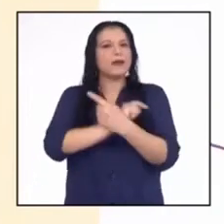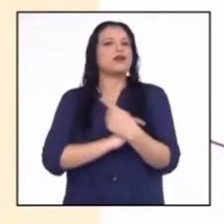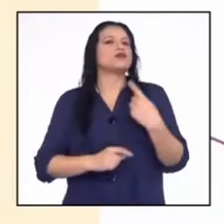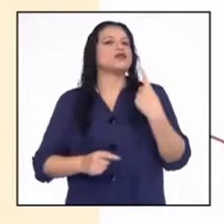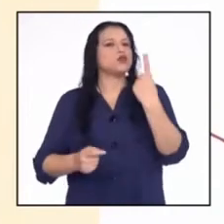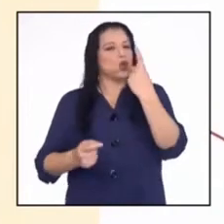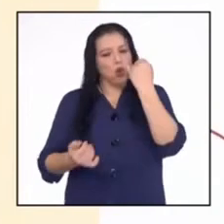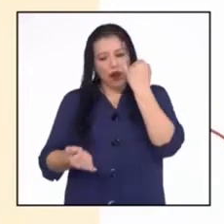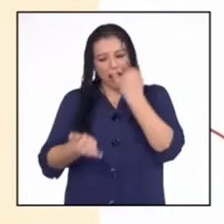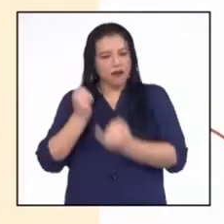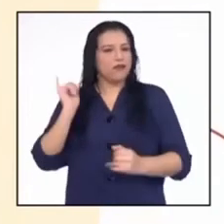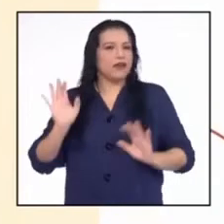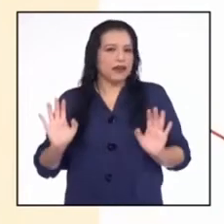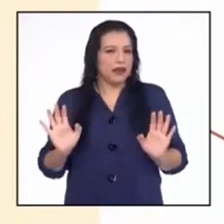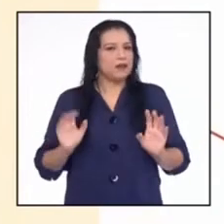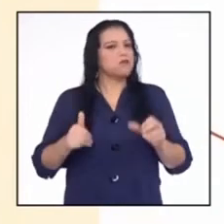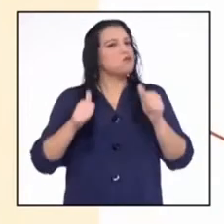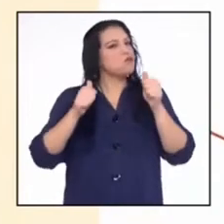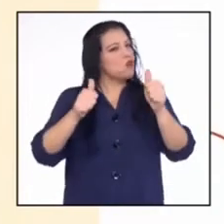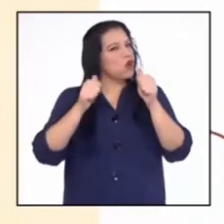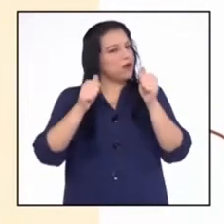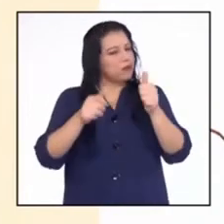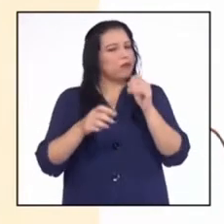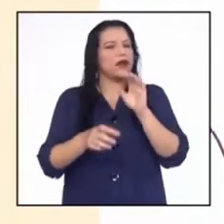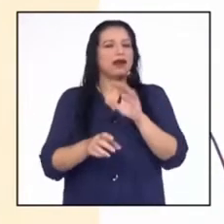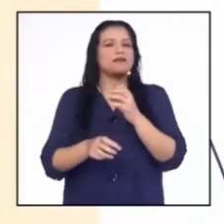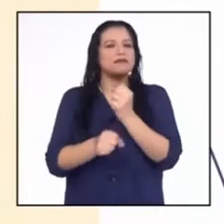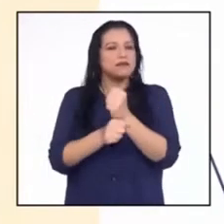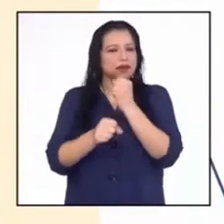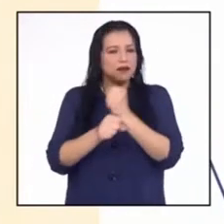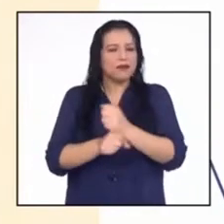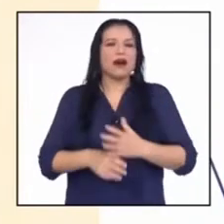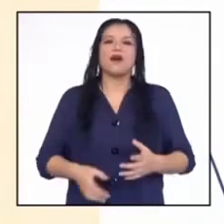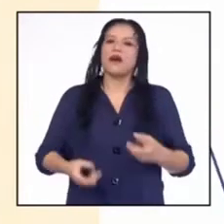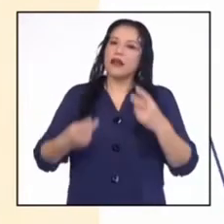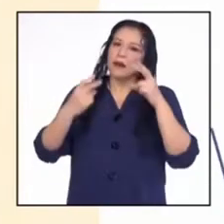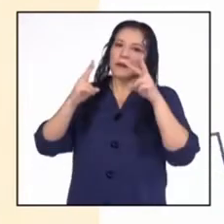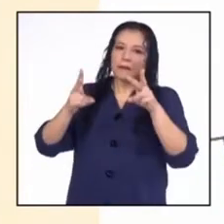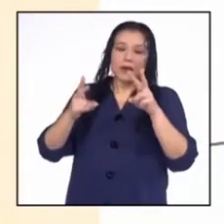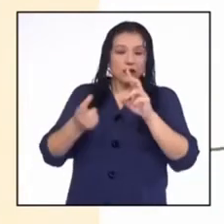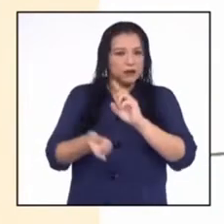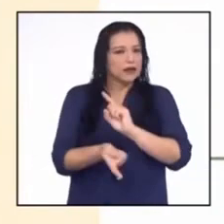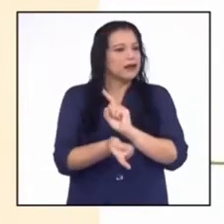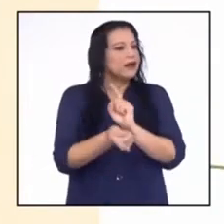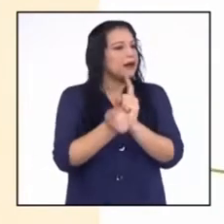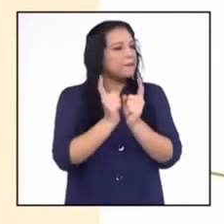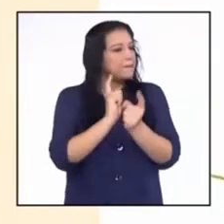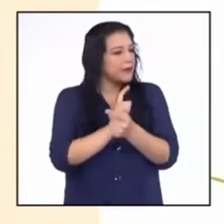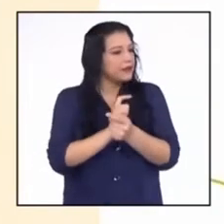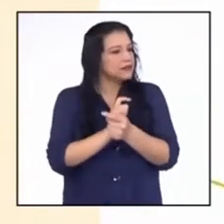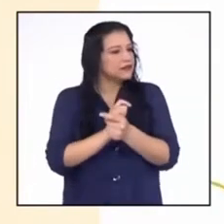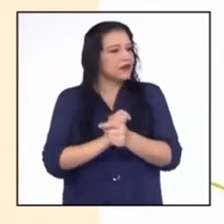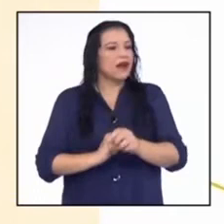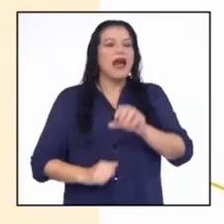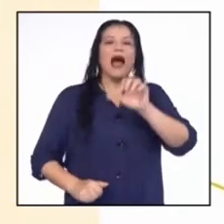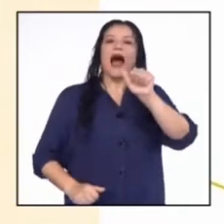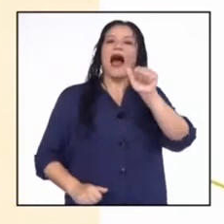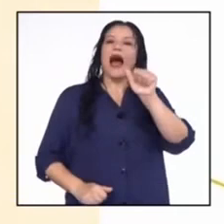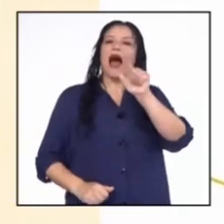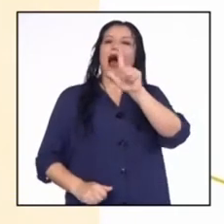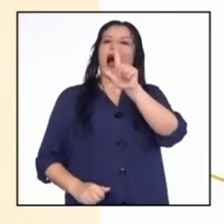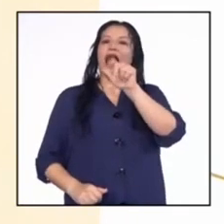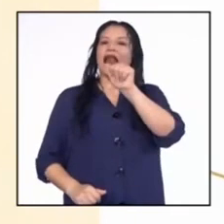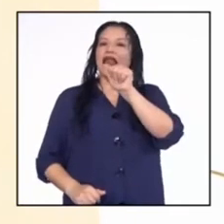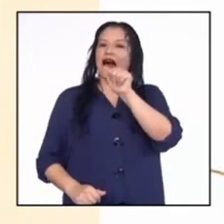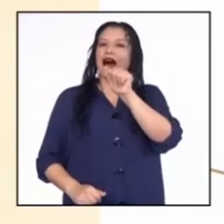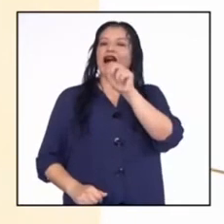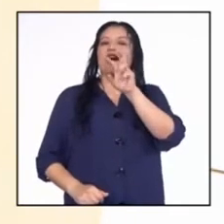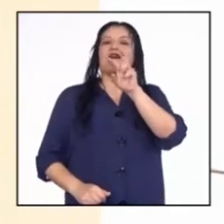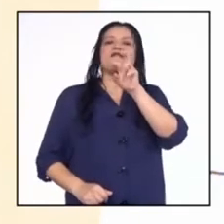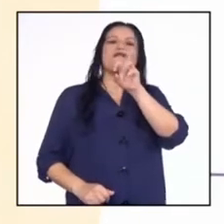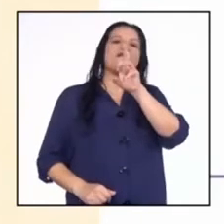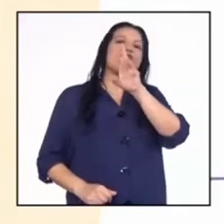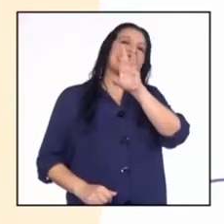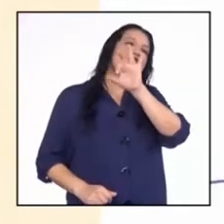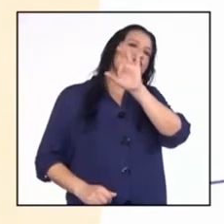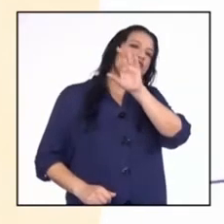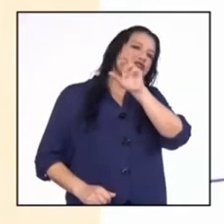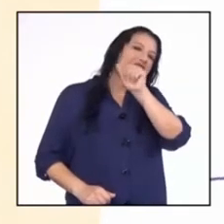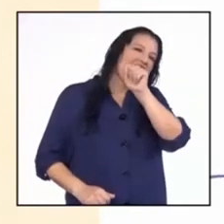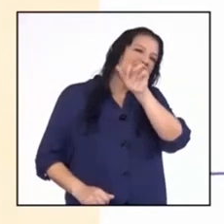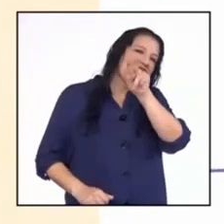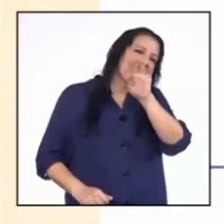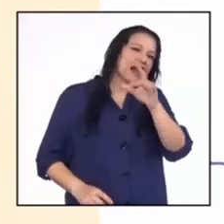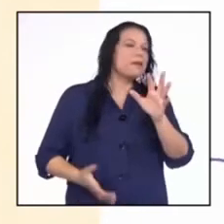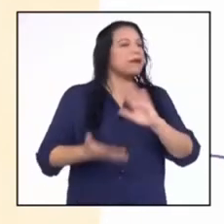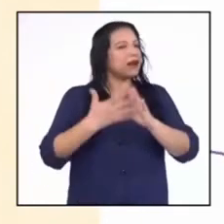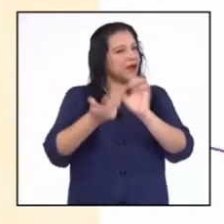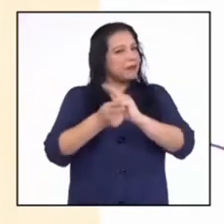al final. Buen trabajo, Junior. También veo que cambiaste el a la franca por seamos francos,